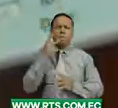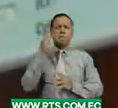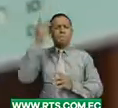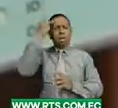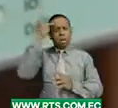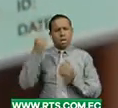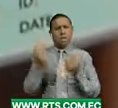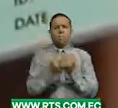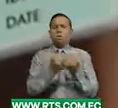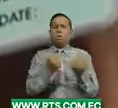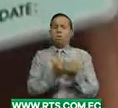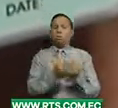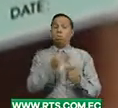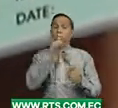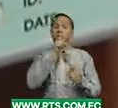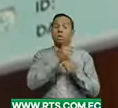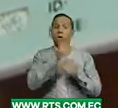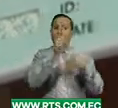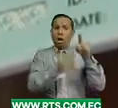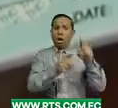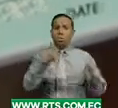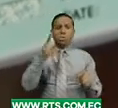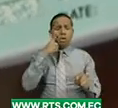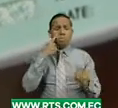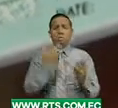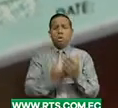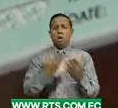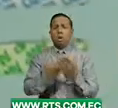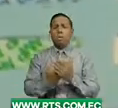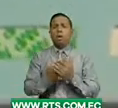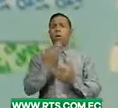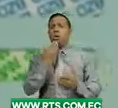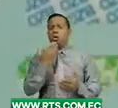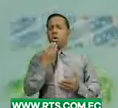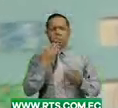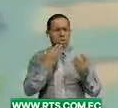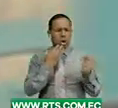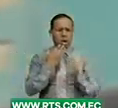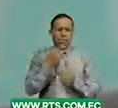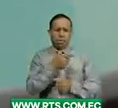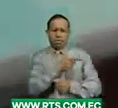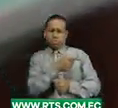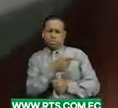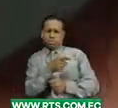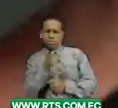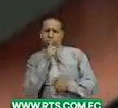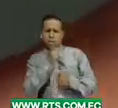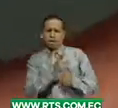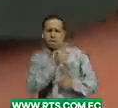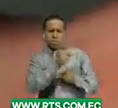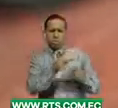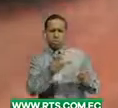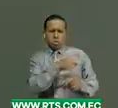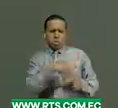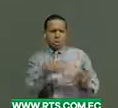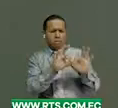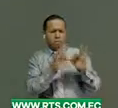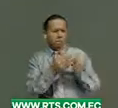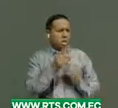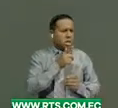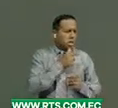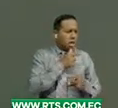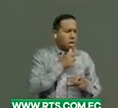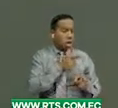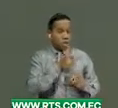Incluso existen pruebas con las cuales se puede identificar con rapidez si es que un integrante del núcleo familiar